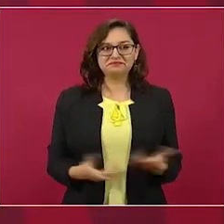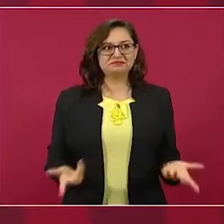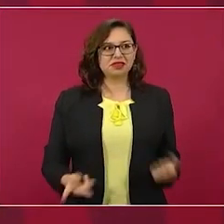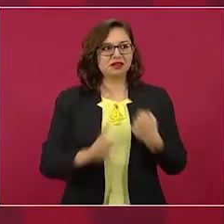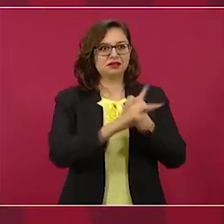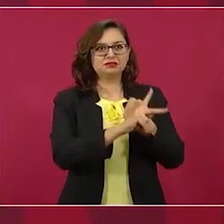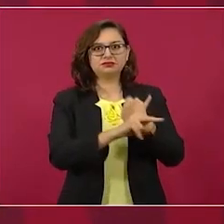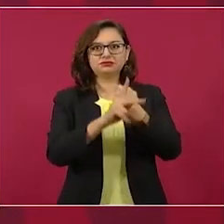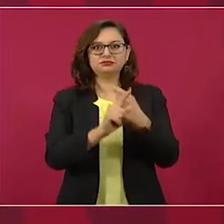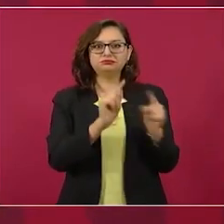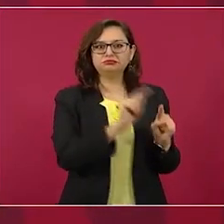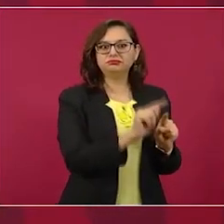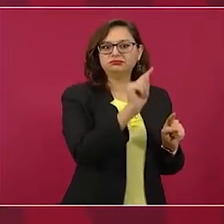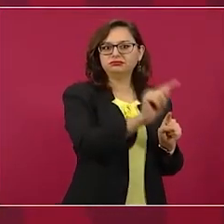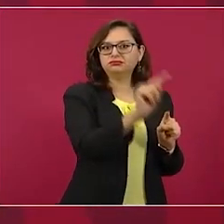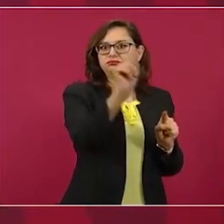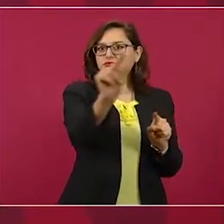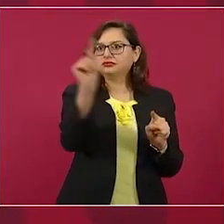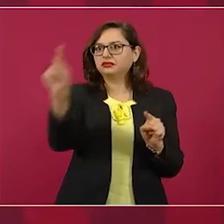protestas,